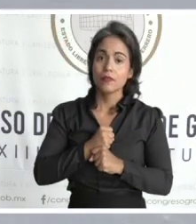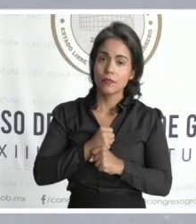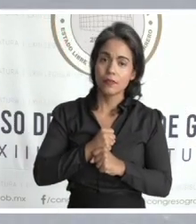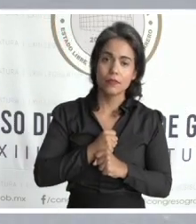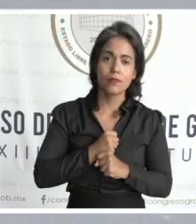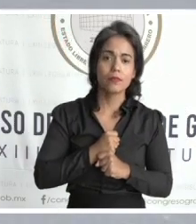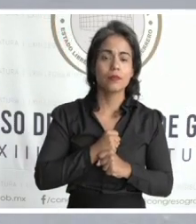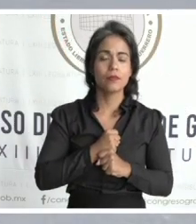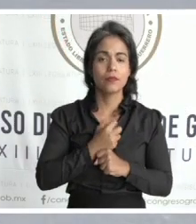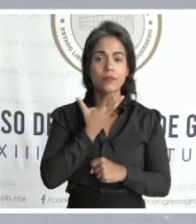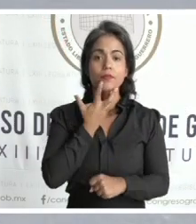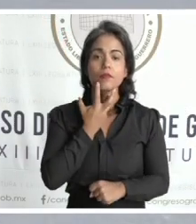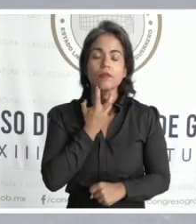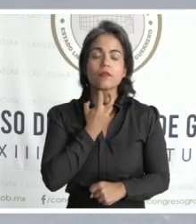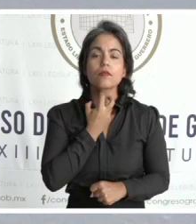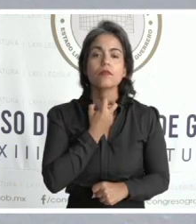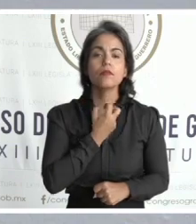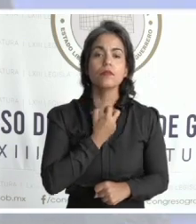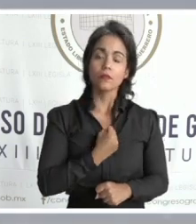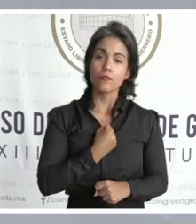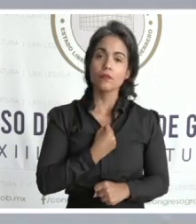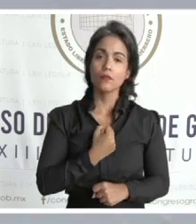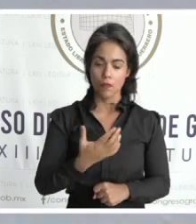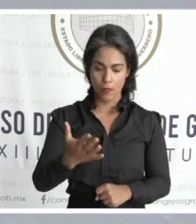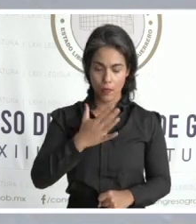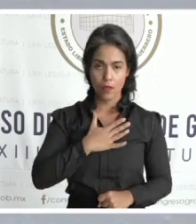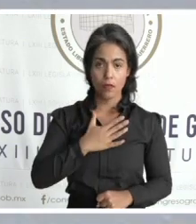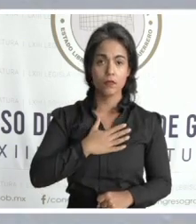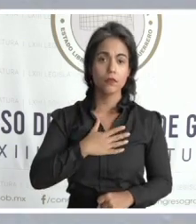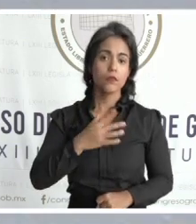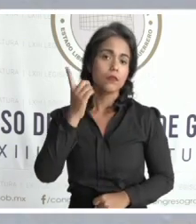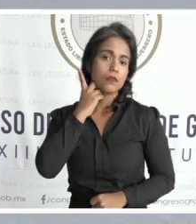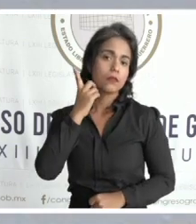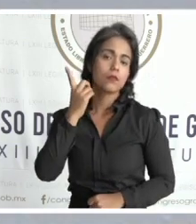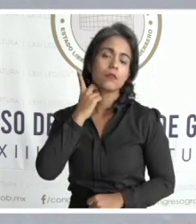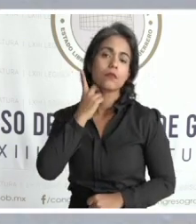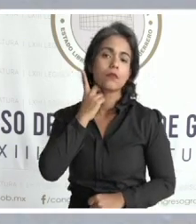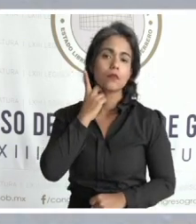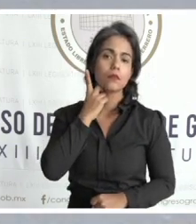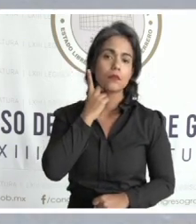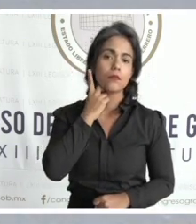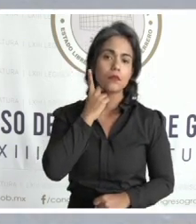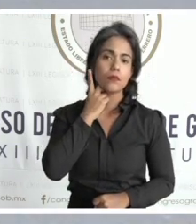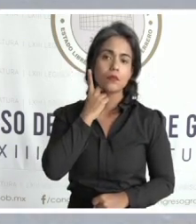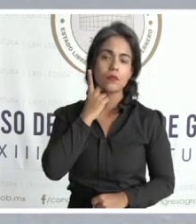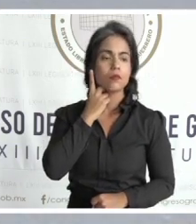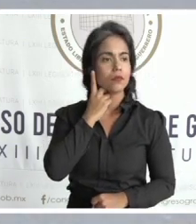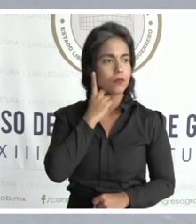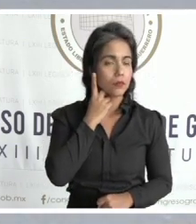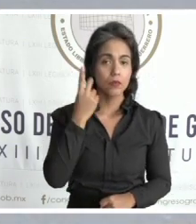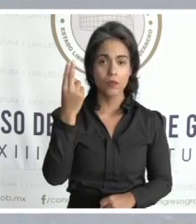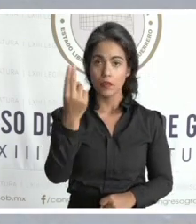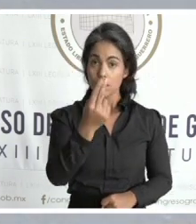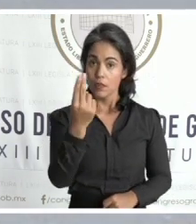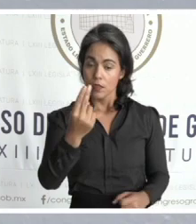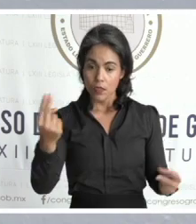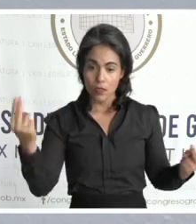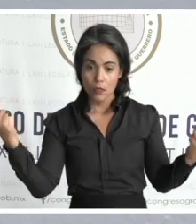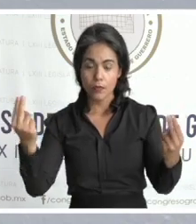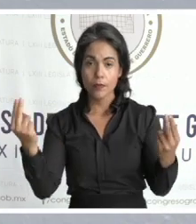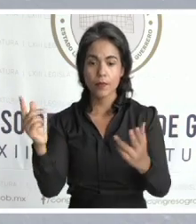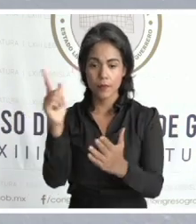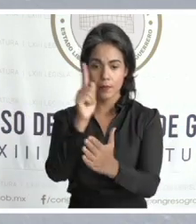lo único que nos queda como legisladoras y como legisladores es cerrar filas para que las leyes